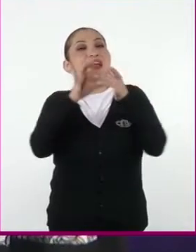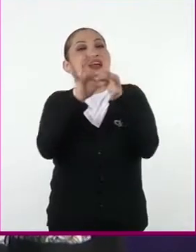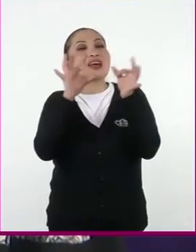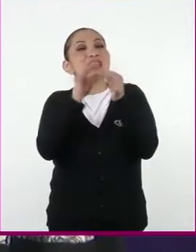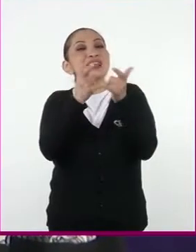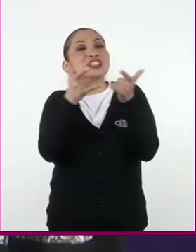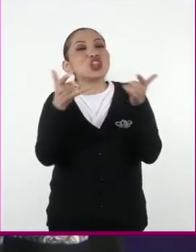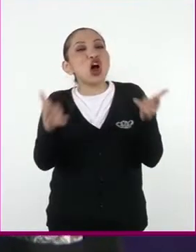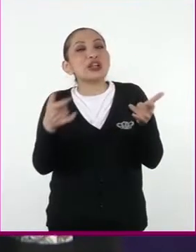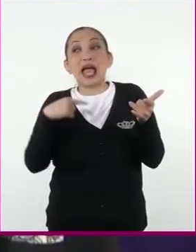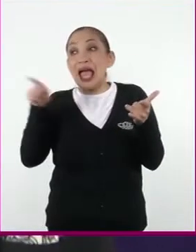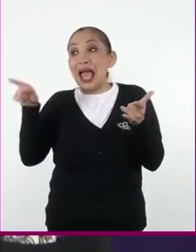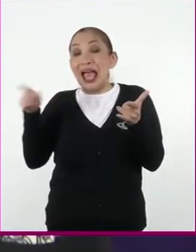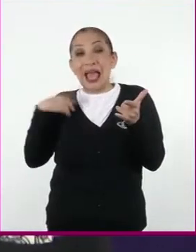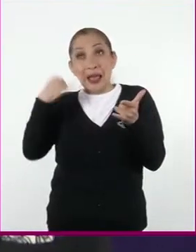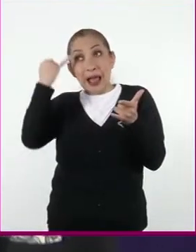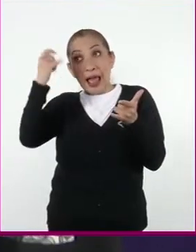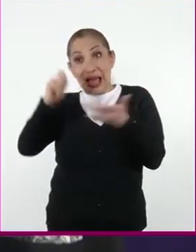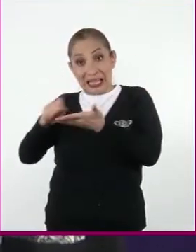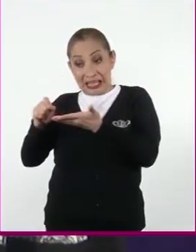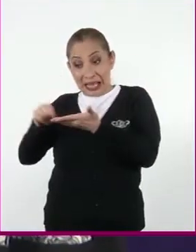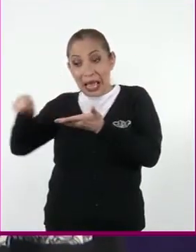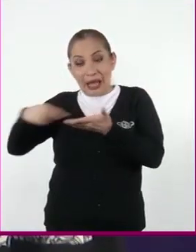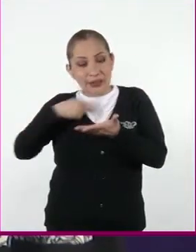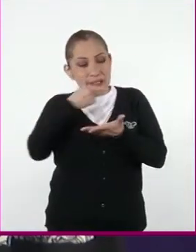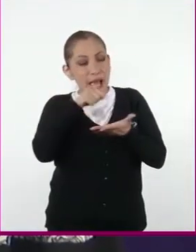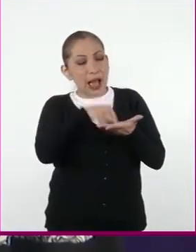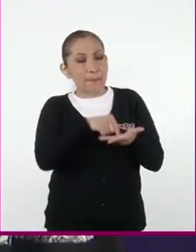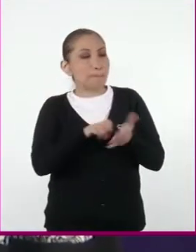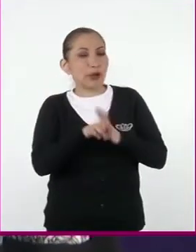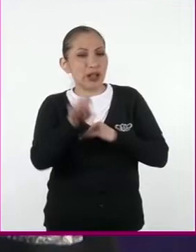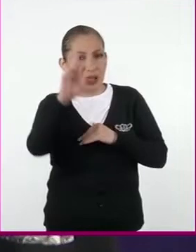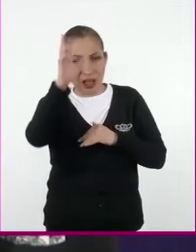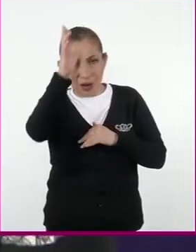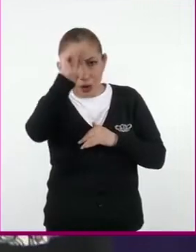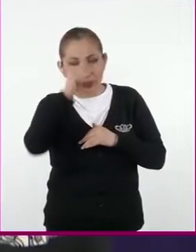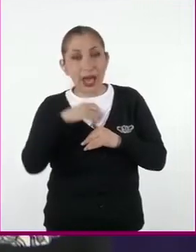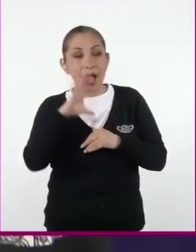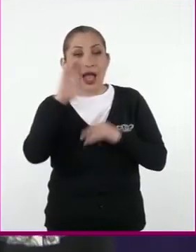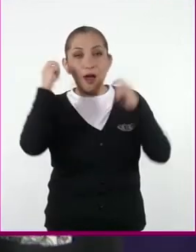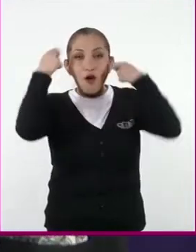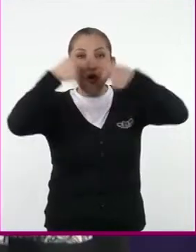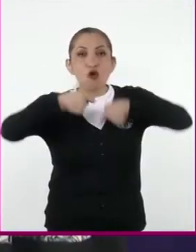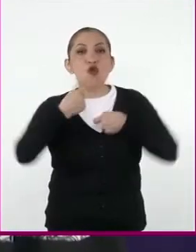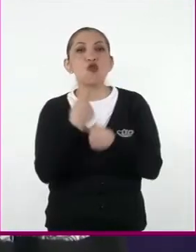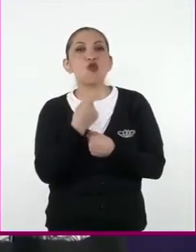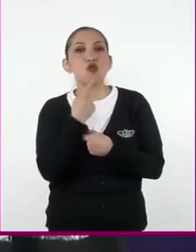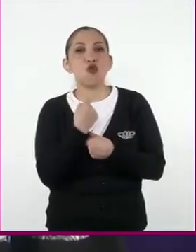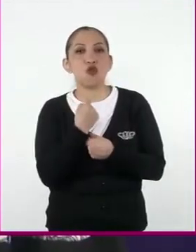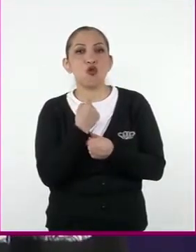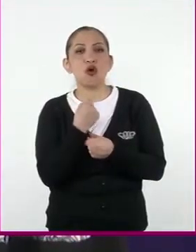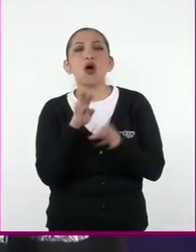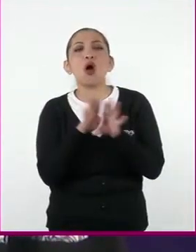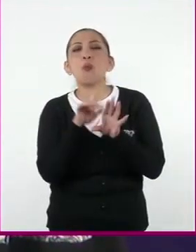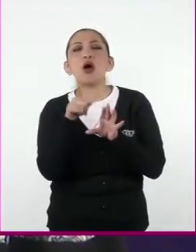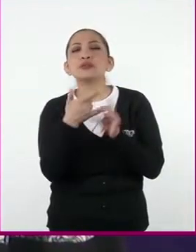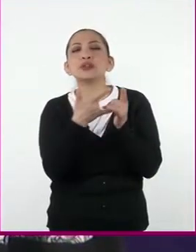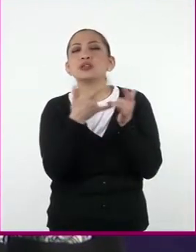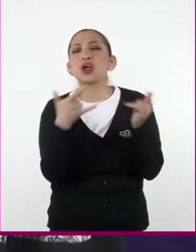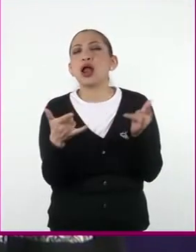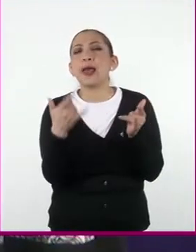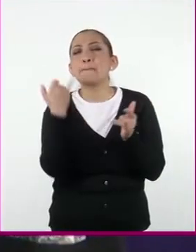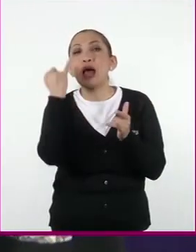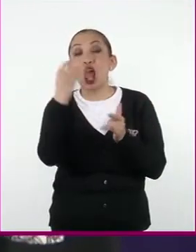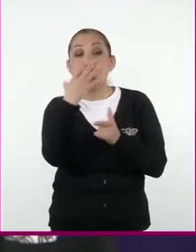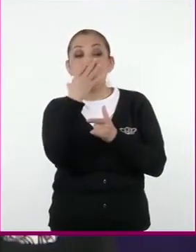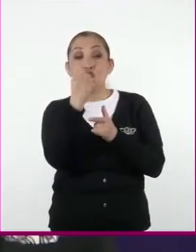el autor del libro para desarrollar la trama. Por ejemplo, ¿recuerdas el cuento de Caperucita Roja? ¿Cómo sería la historia si